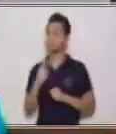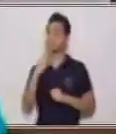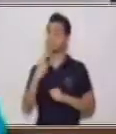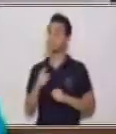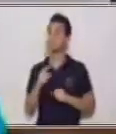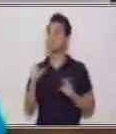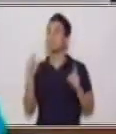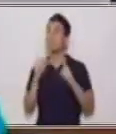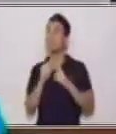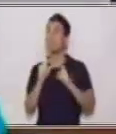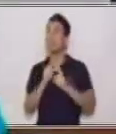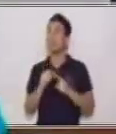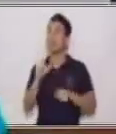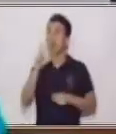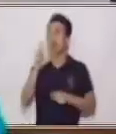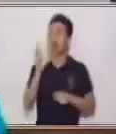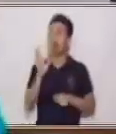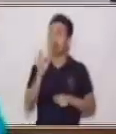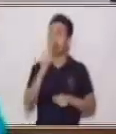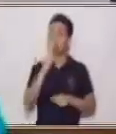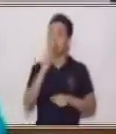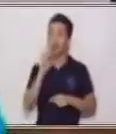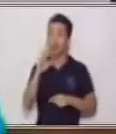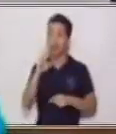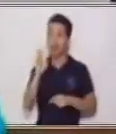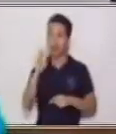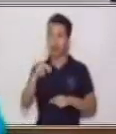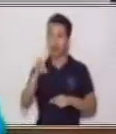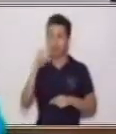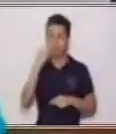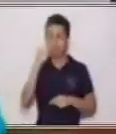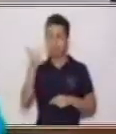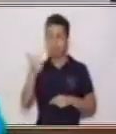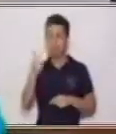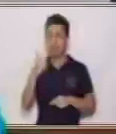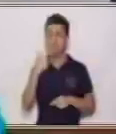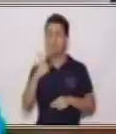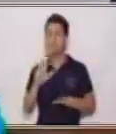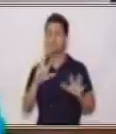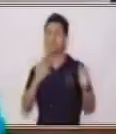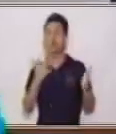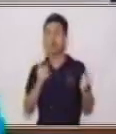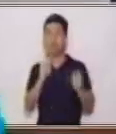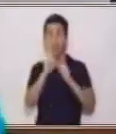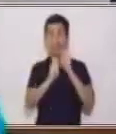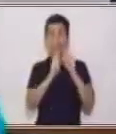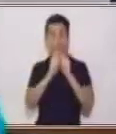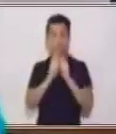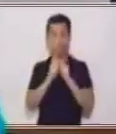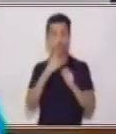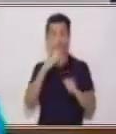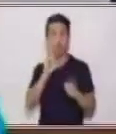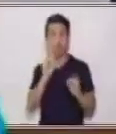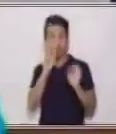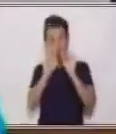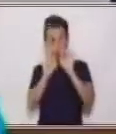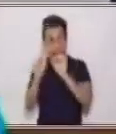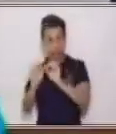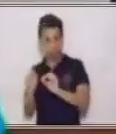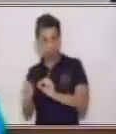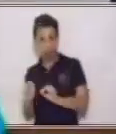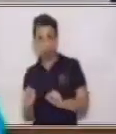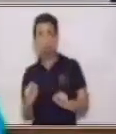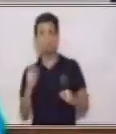es la propiedad semántica del discurso. Te quería comentar esto. Tú, así como hablas, escribes.